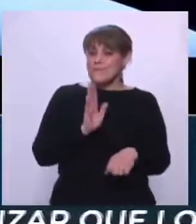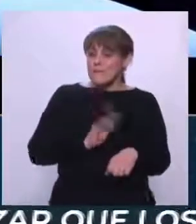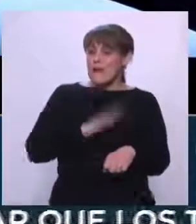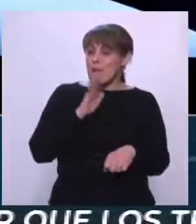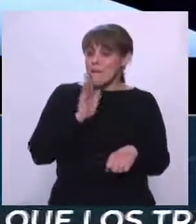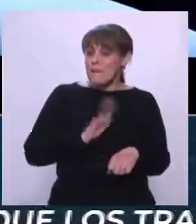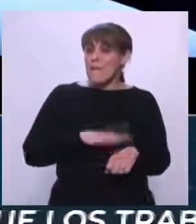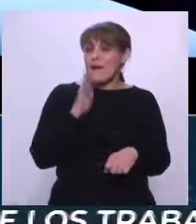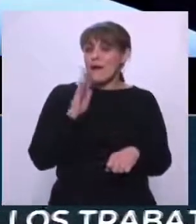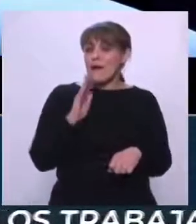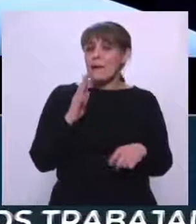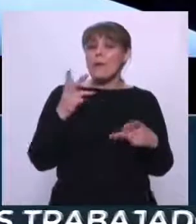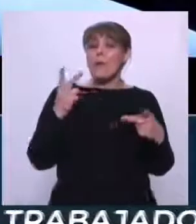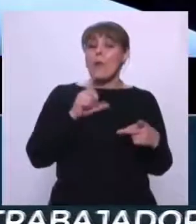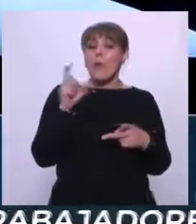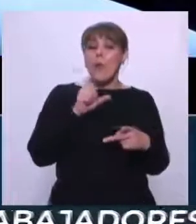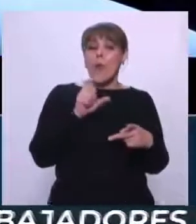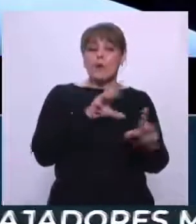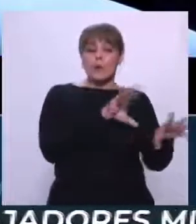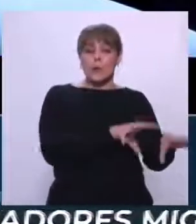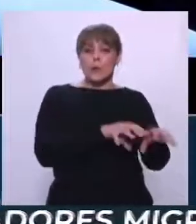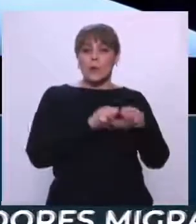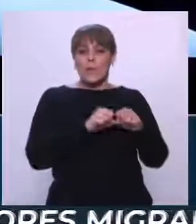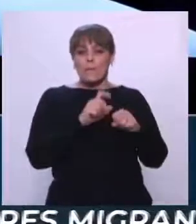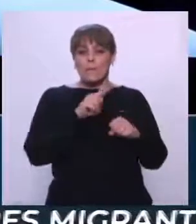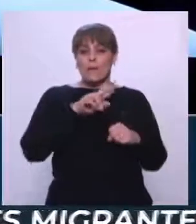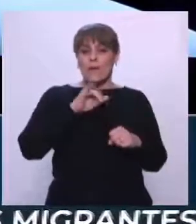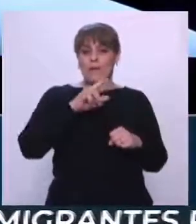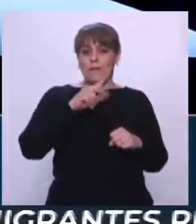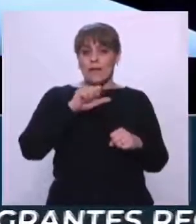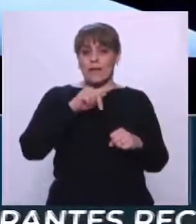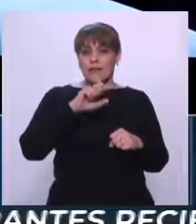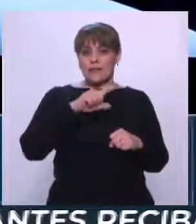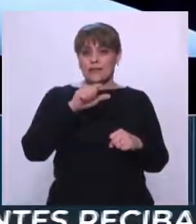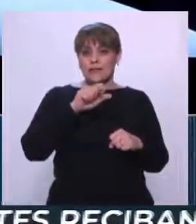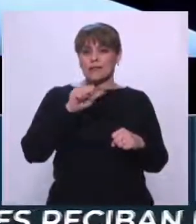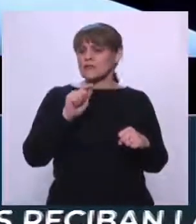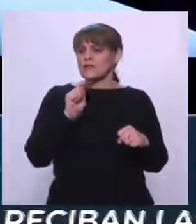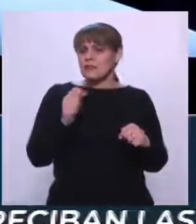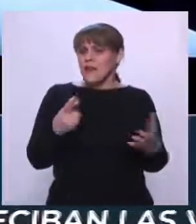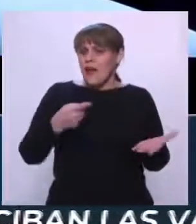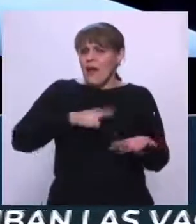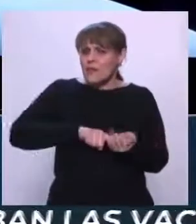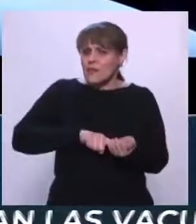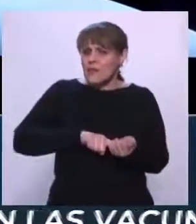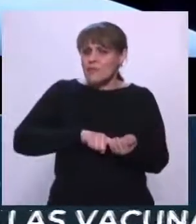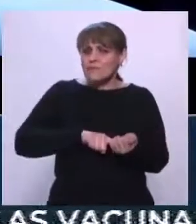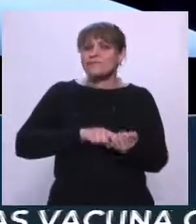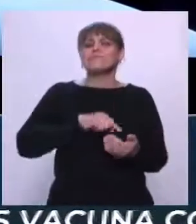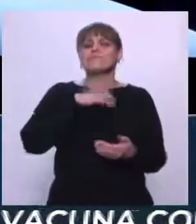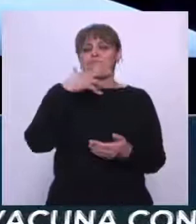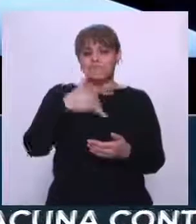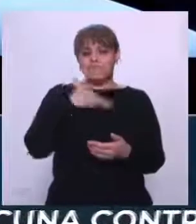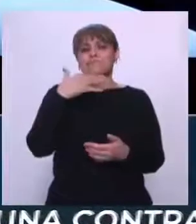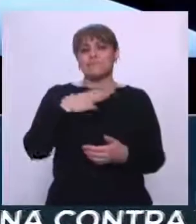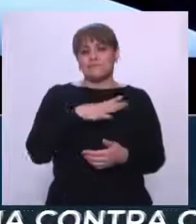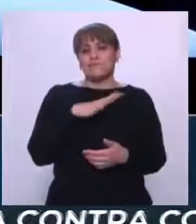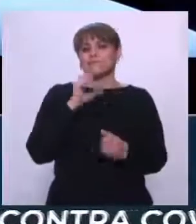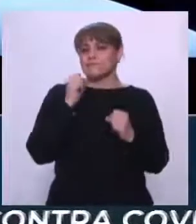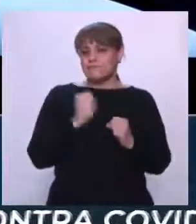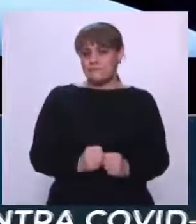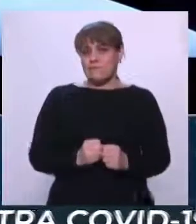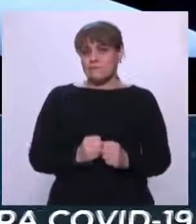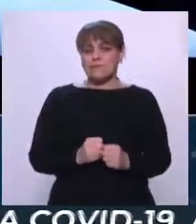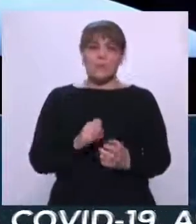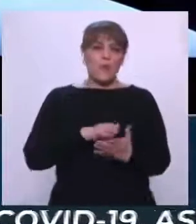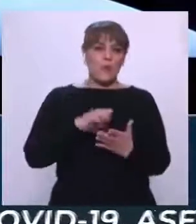México, las privatizaciones están conectadas directamente con la corrupción. En el caso